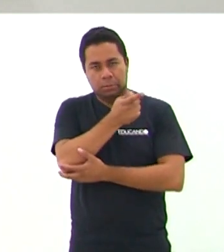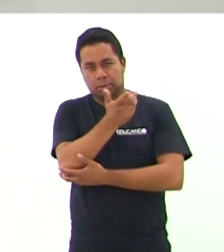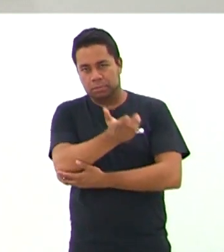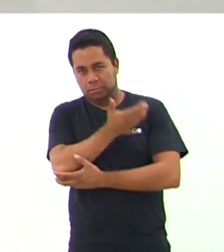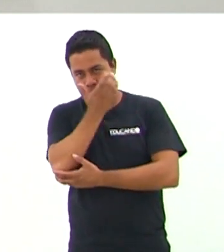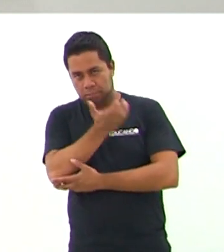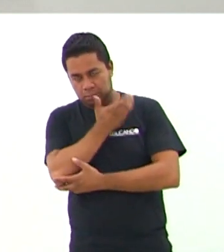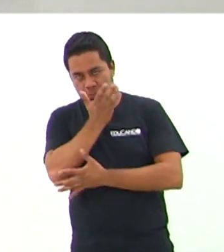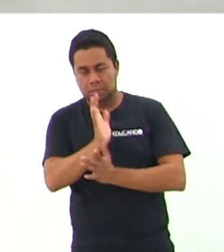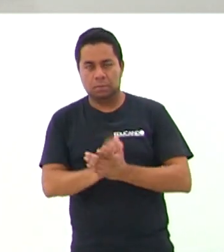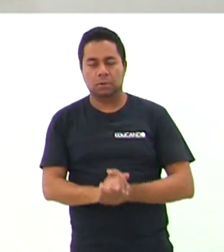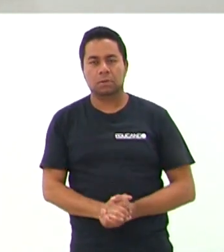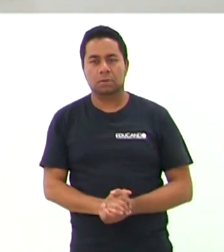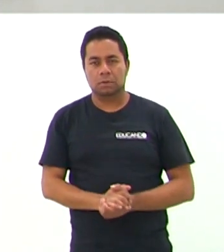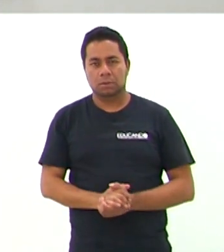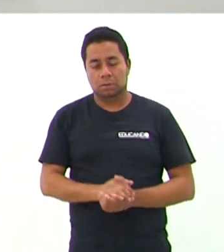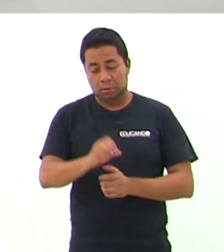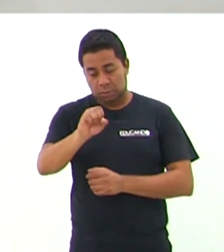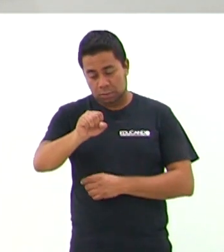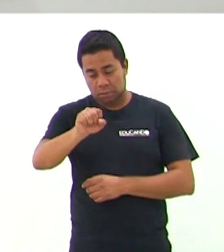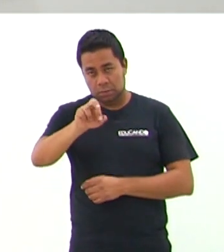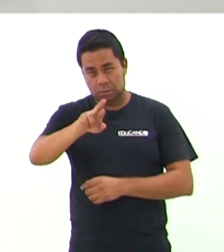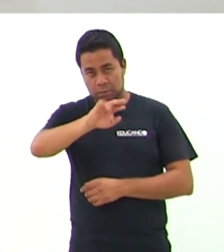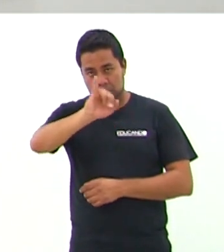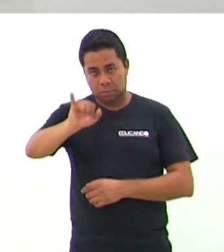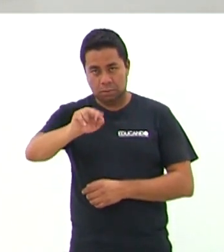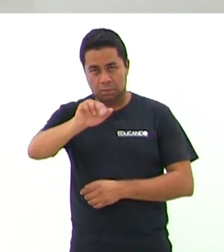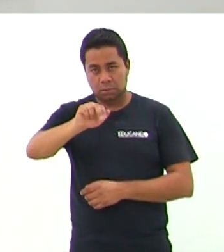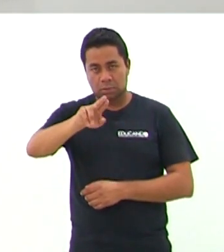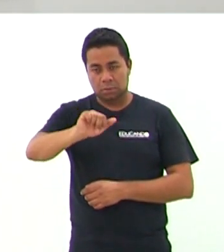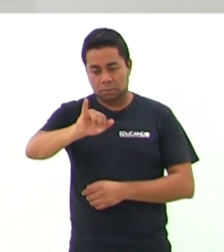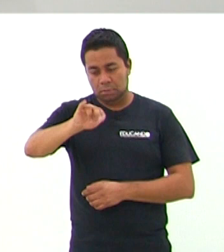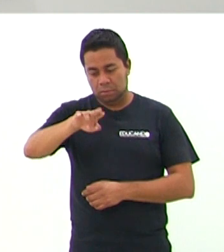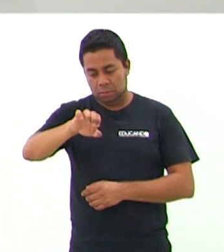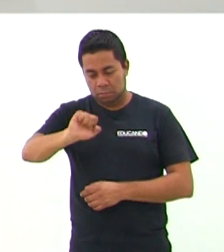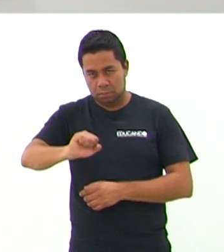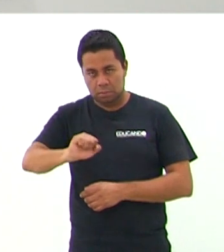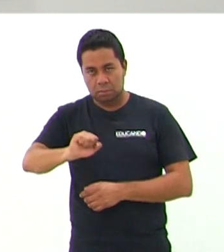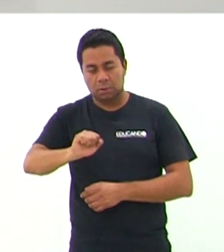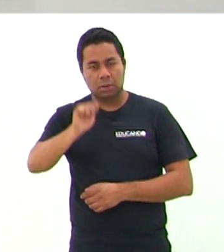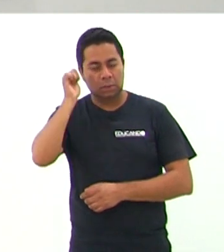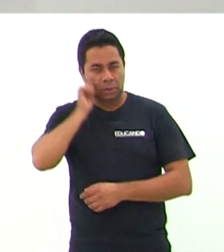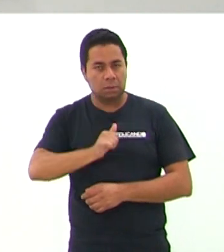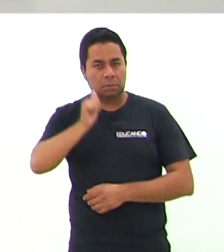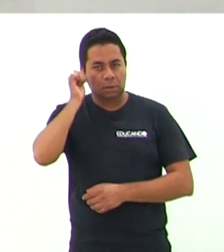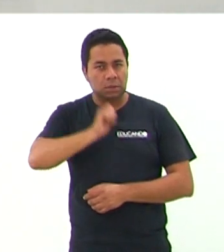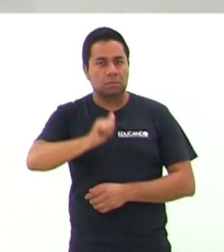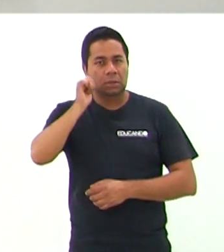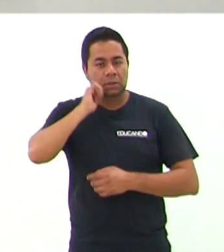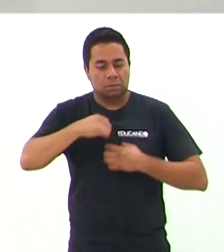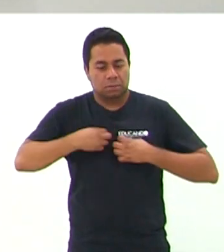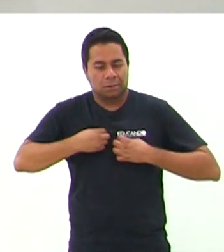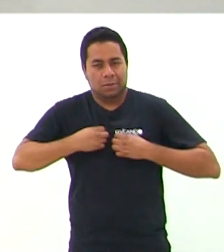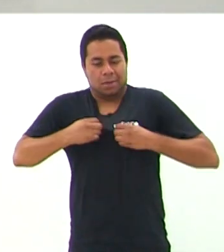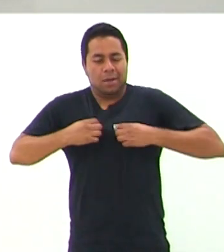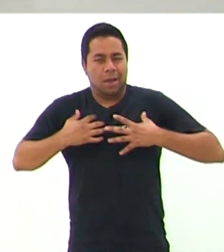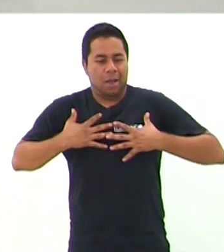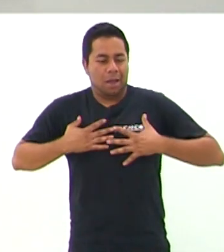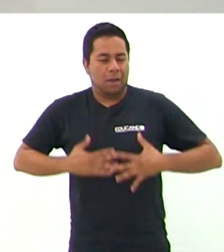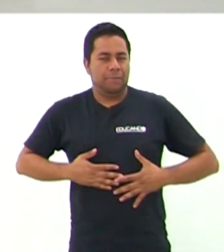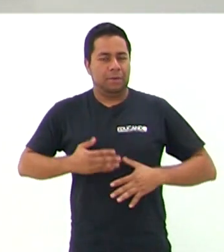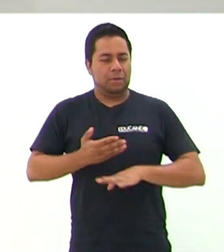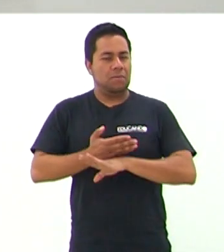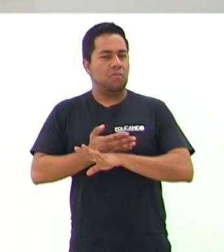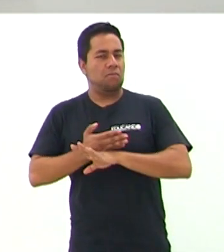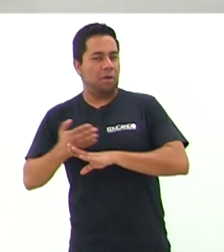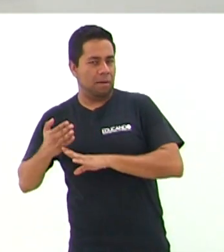Acostumbrar. Sor Juana Inés de la Cruz siempre un hábito blanco. ¿Qué será un